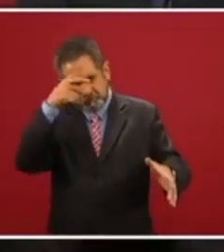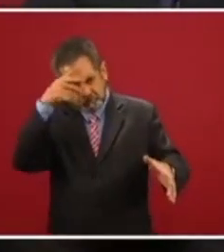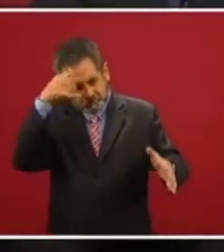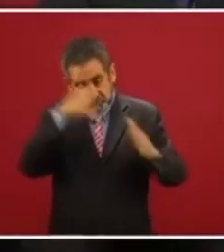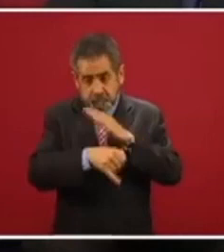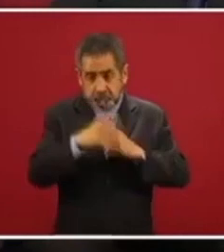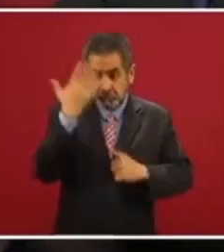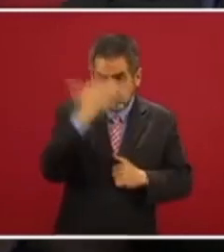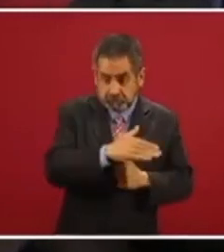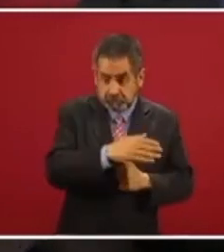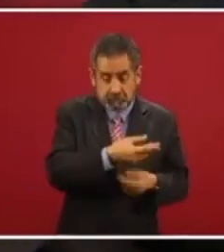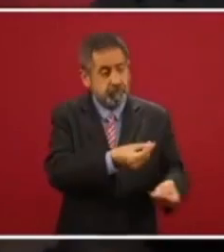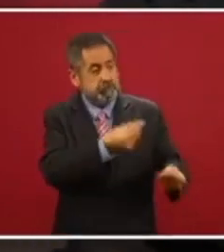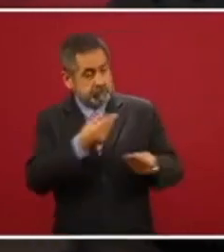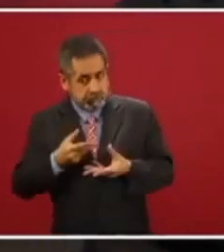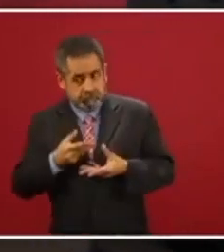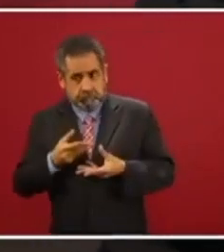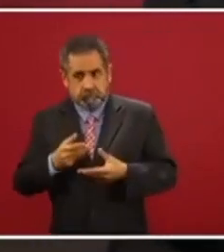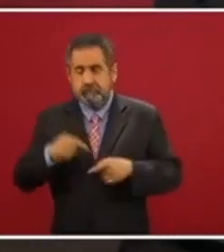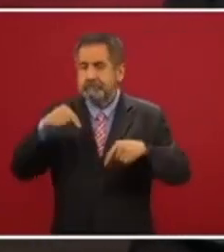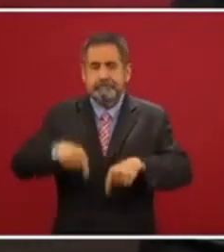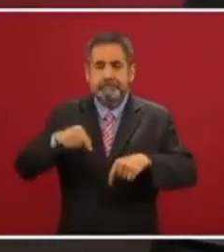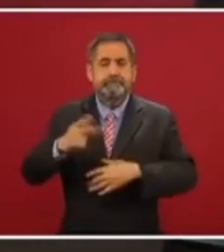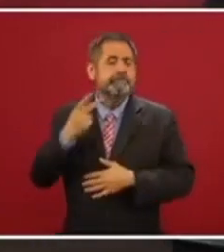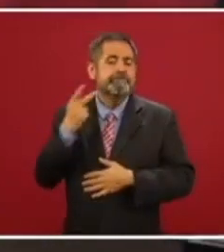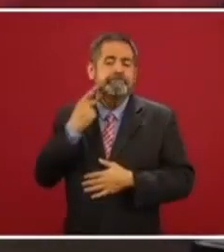Aquí nada de política.